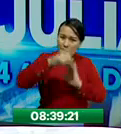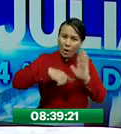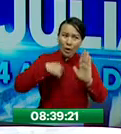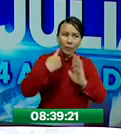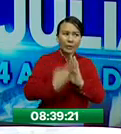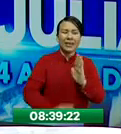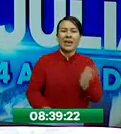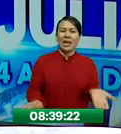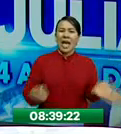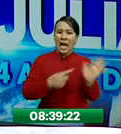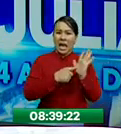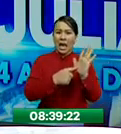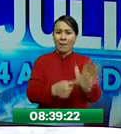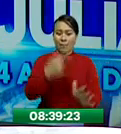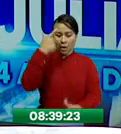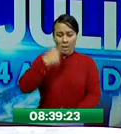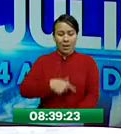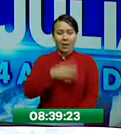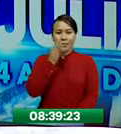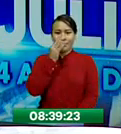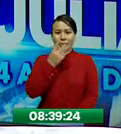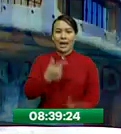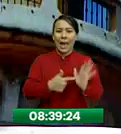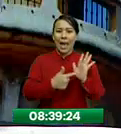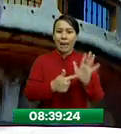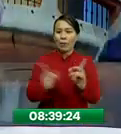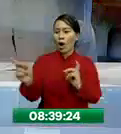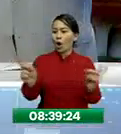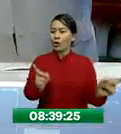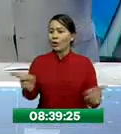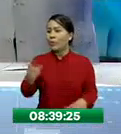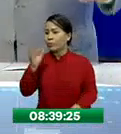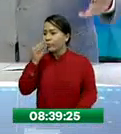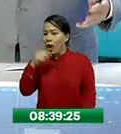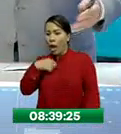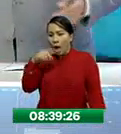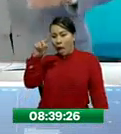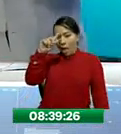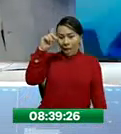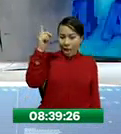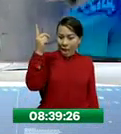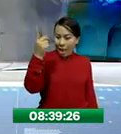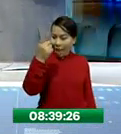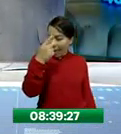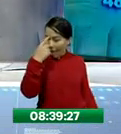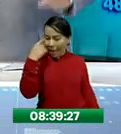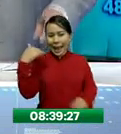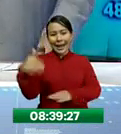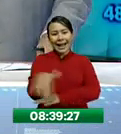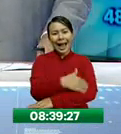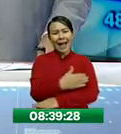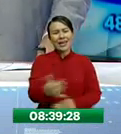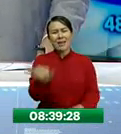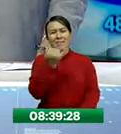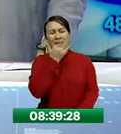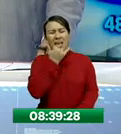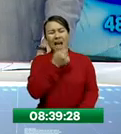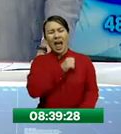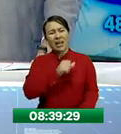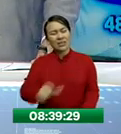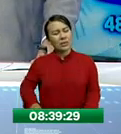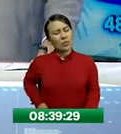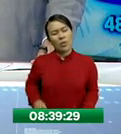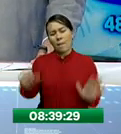¿Qué ejemplo puede dar un uniformado que controle el tránsito borracho en la calle o manejando? A ver, ¿qué ejemplo?